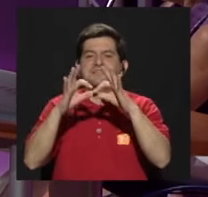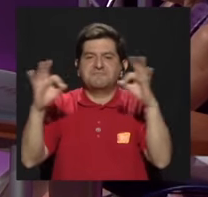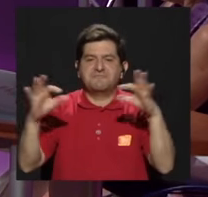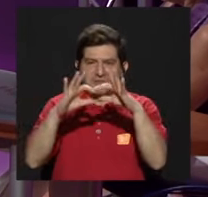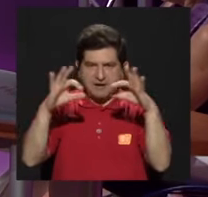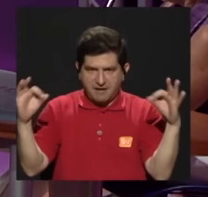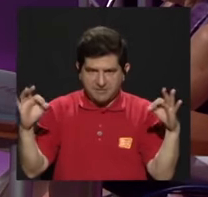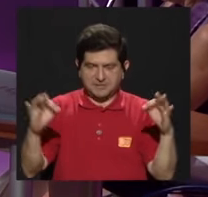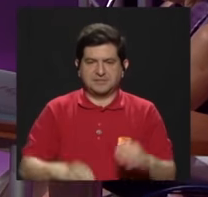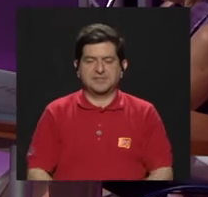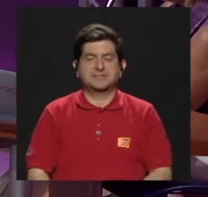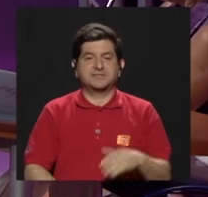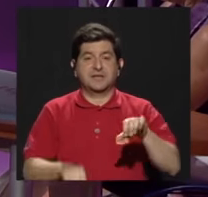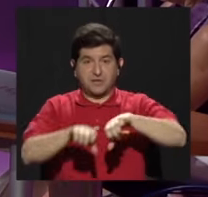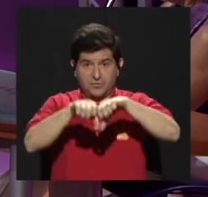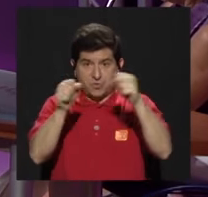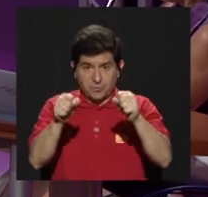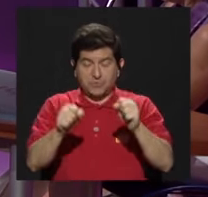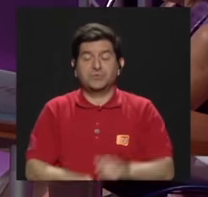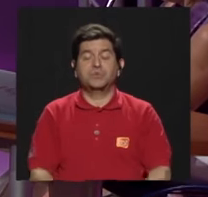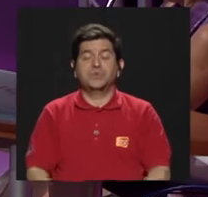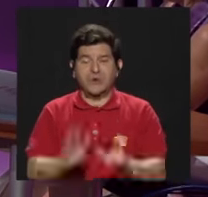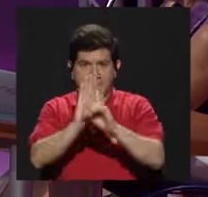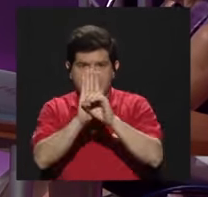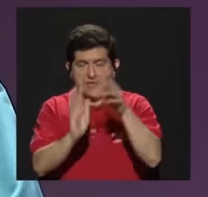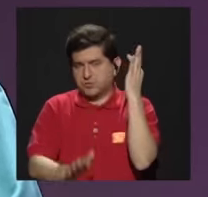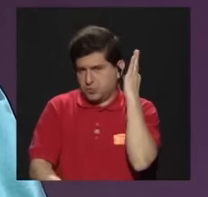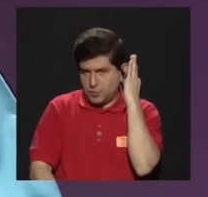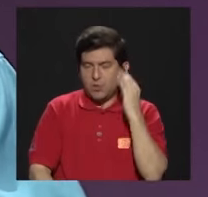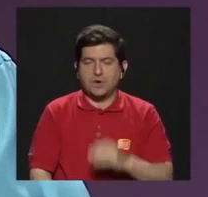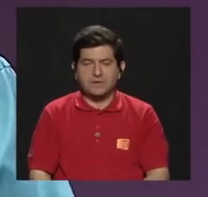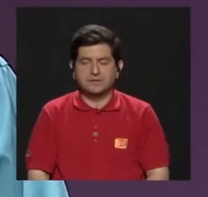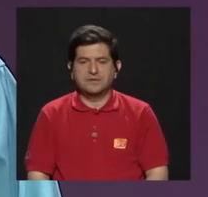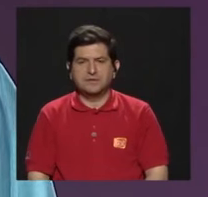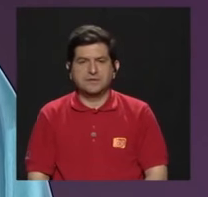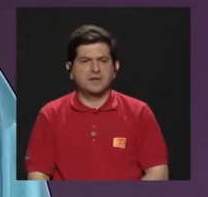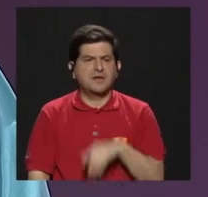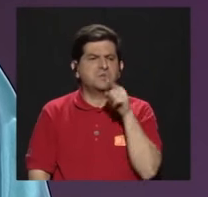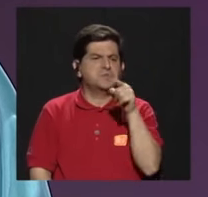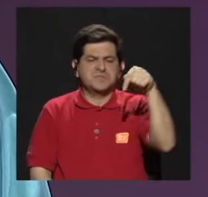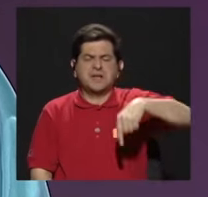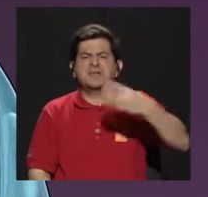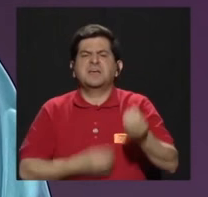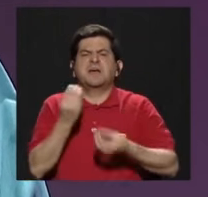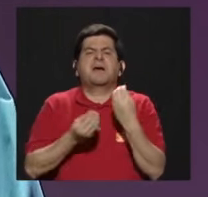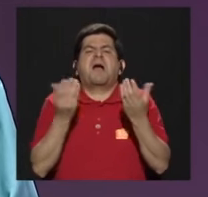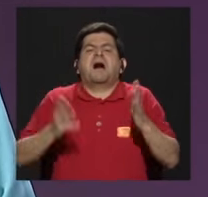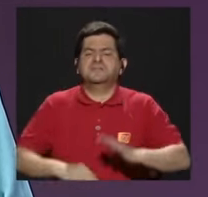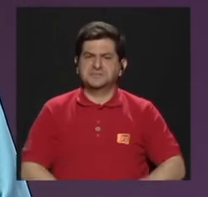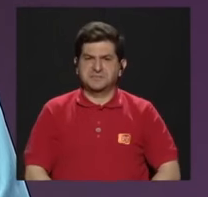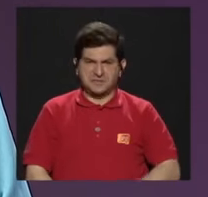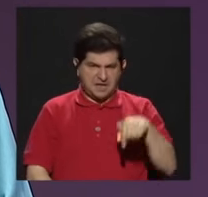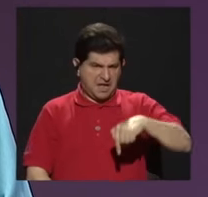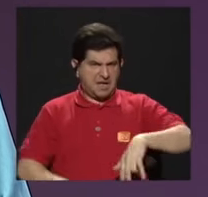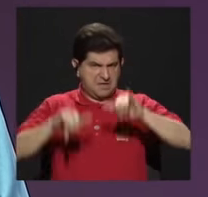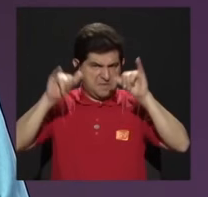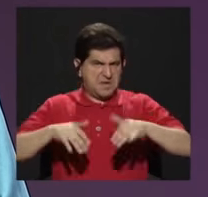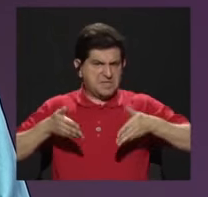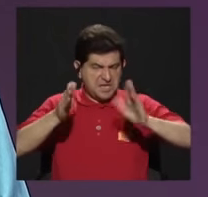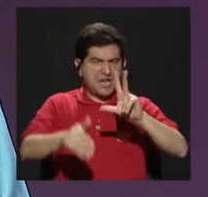cuando violentamos a una mujer, le estamos diciendo, ¿y qué está haciendo usted aquí? Uh-huh. Es que usted no debería estar aquí en la